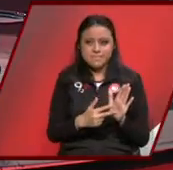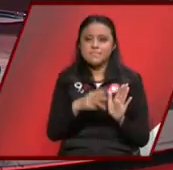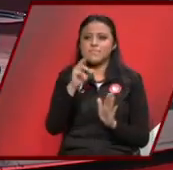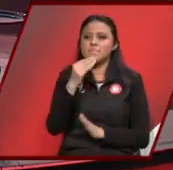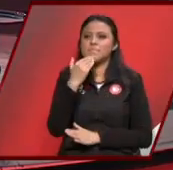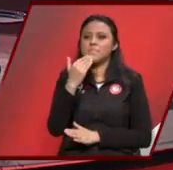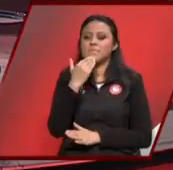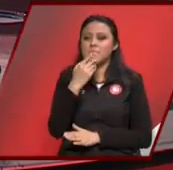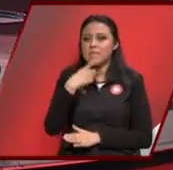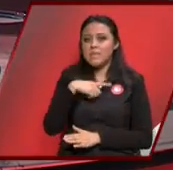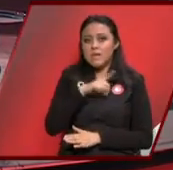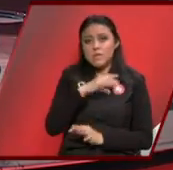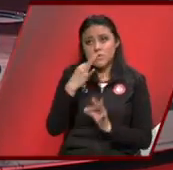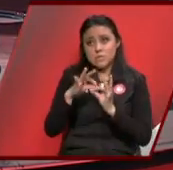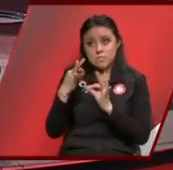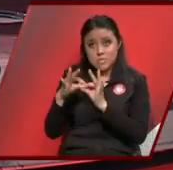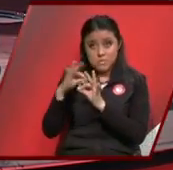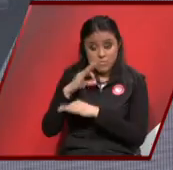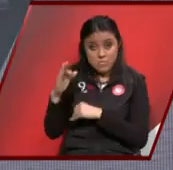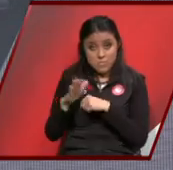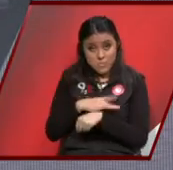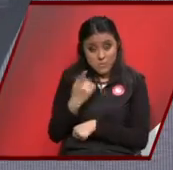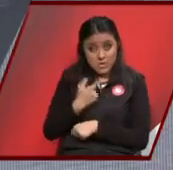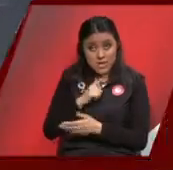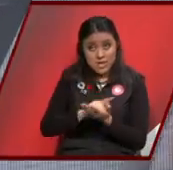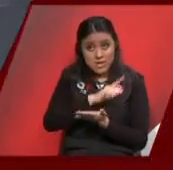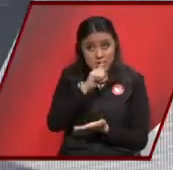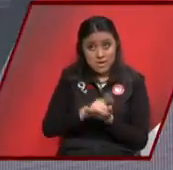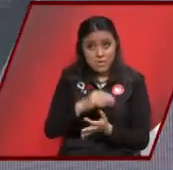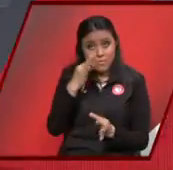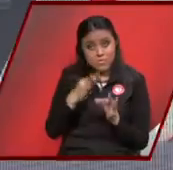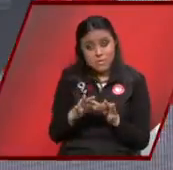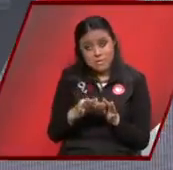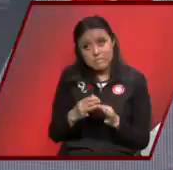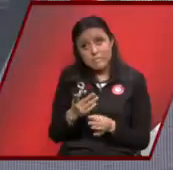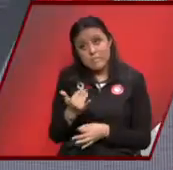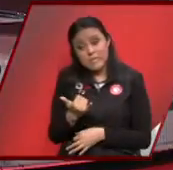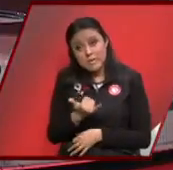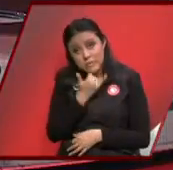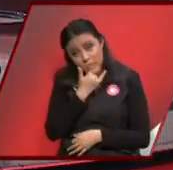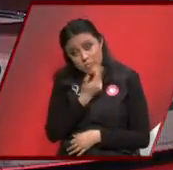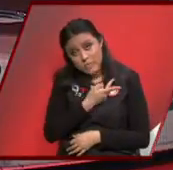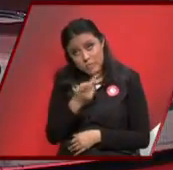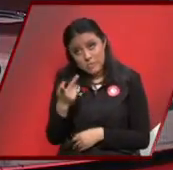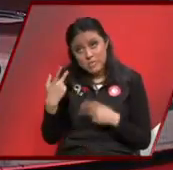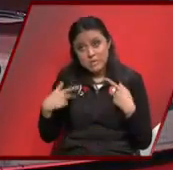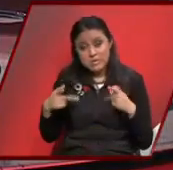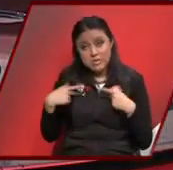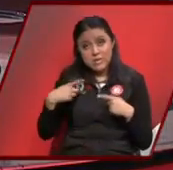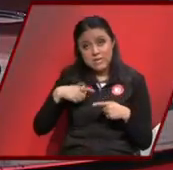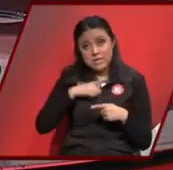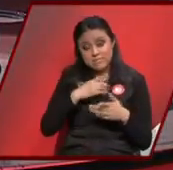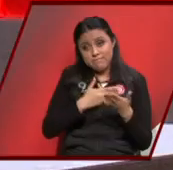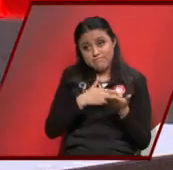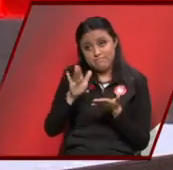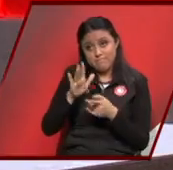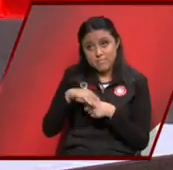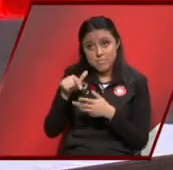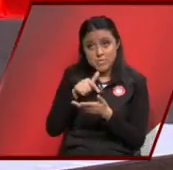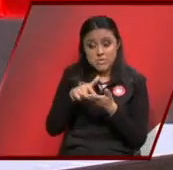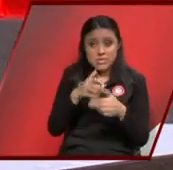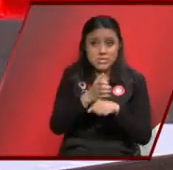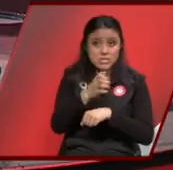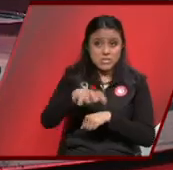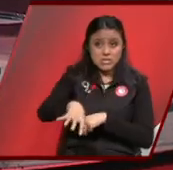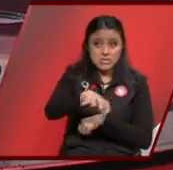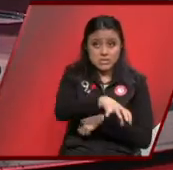mano. Así es, la ley hay que hacerla cumplir, porque si se hace cumplir la ley, pobres de los otros estados, porque el efecto cucaracha, se van a trabajar los que hacen mal a otro lado. Pues